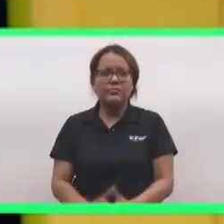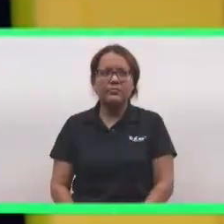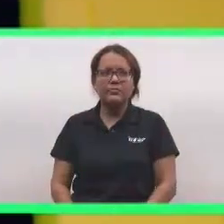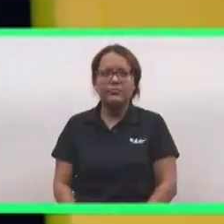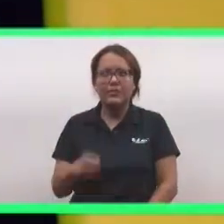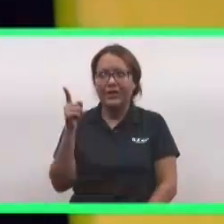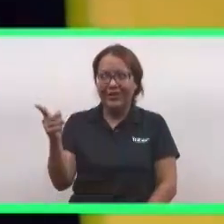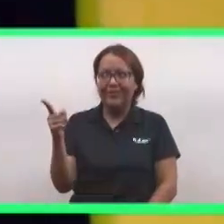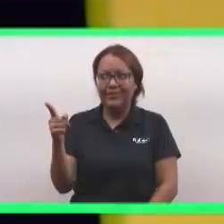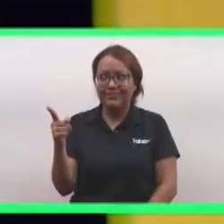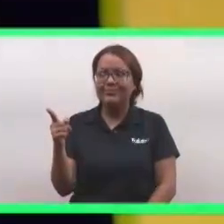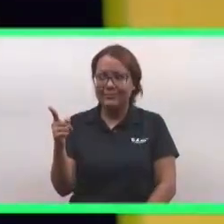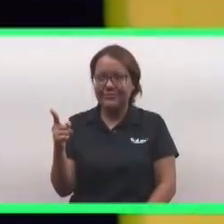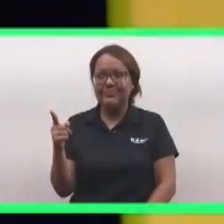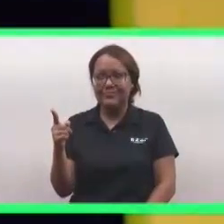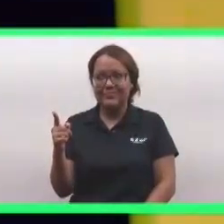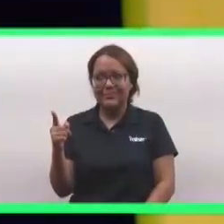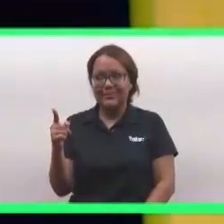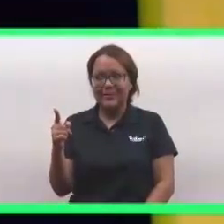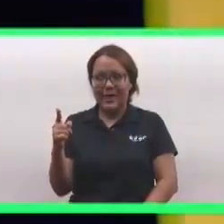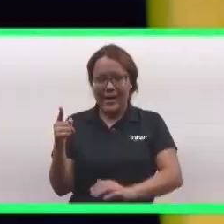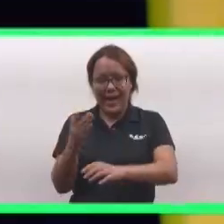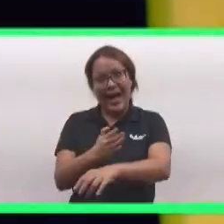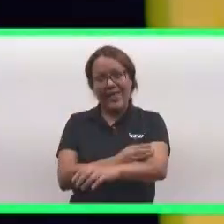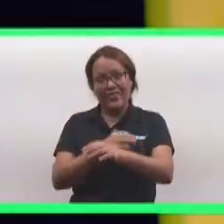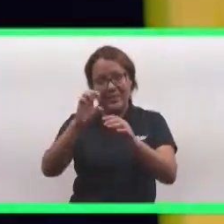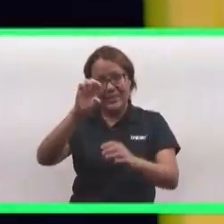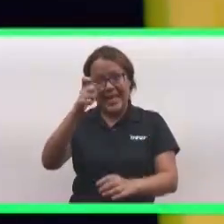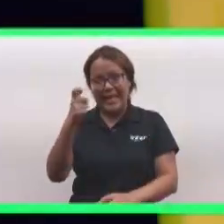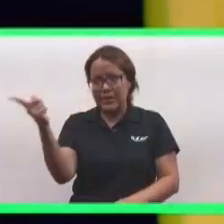era la que estaba sosteniendo al marido que le había quitado todo.